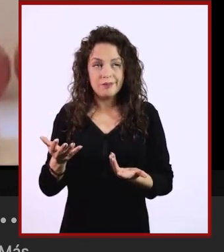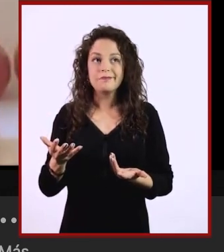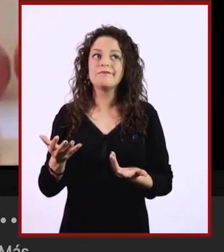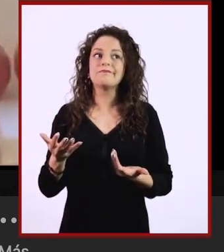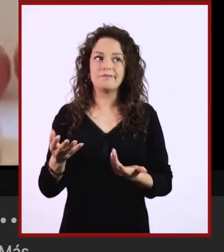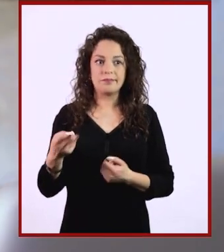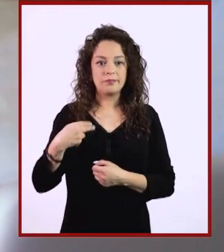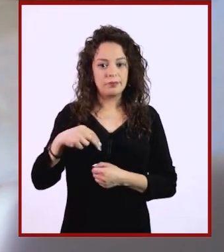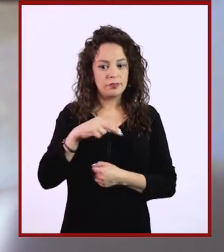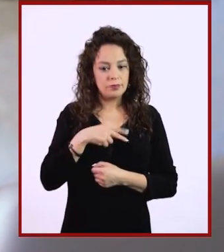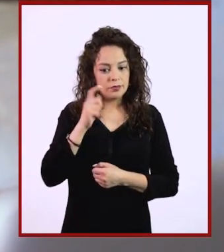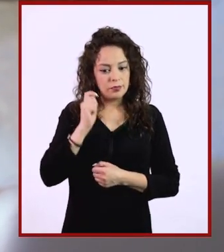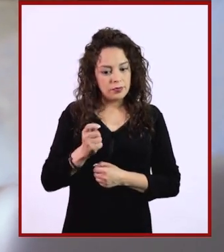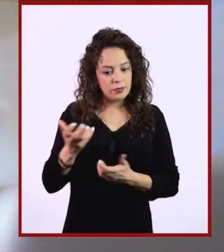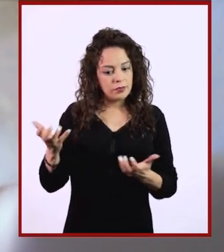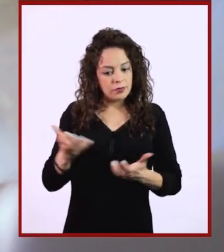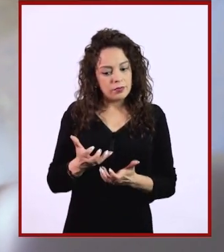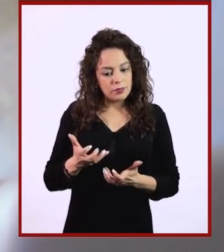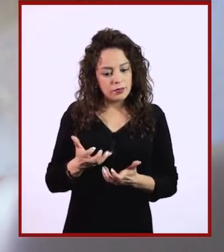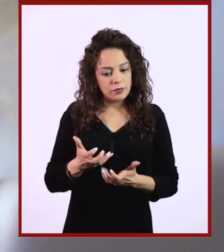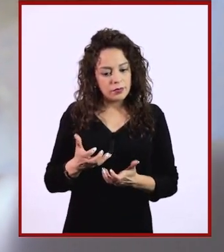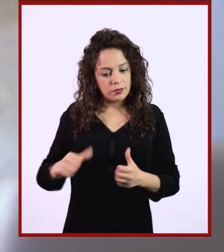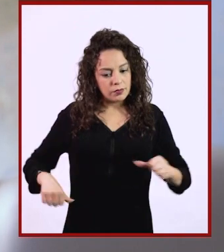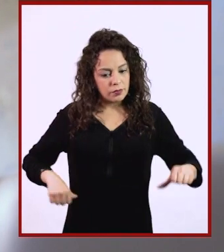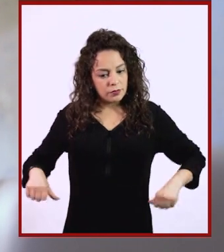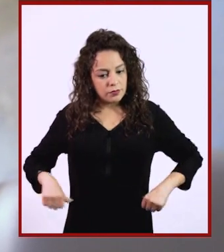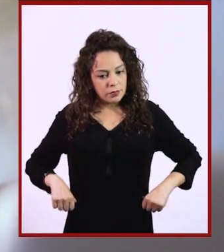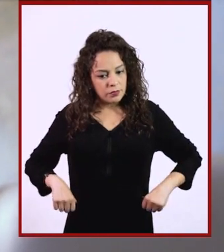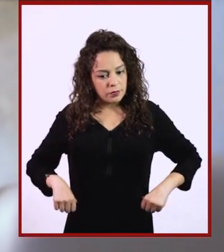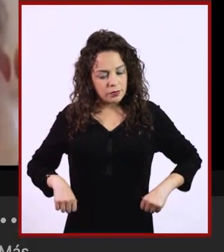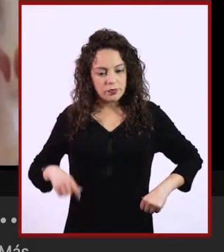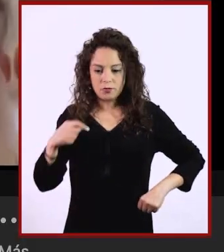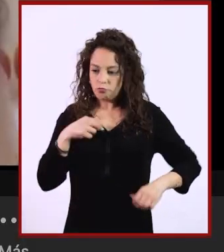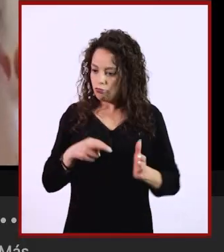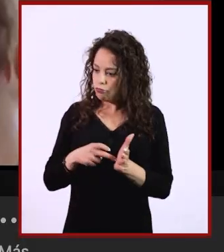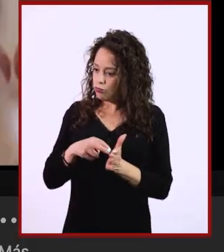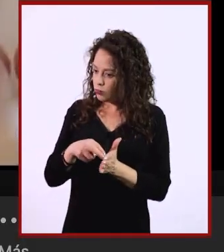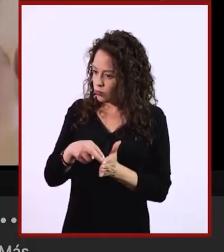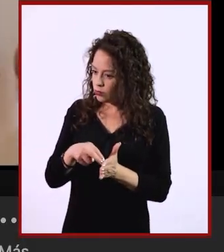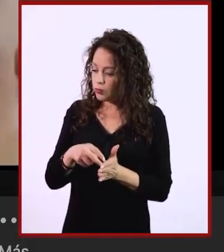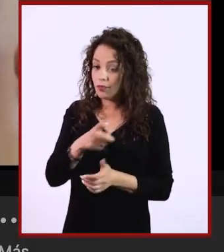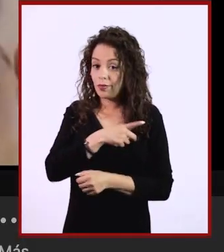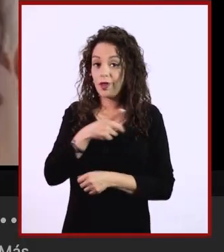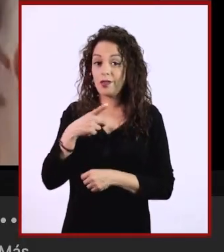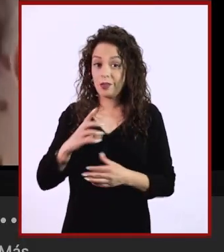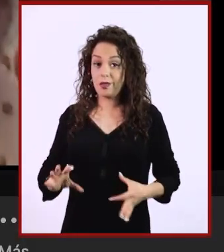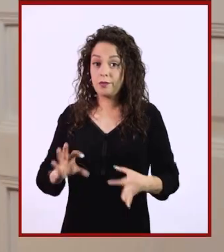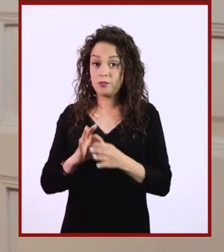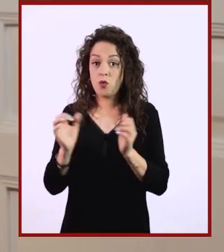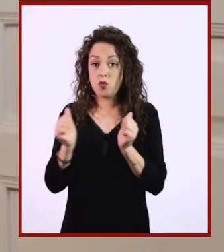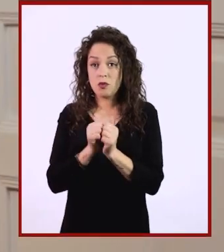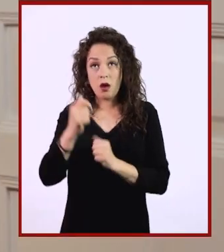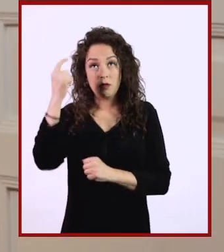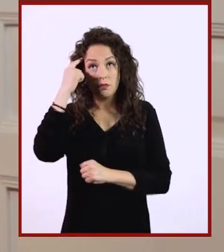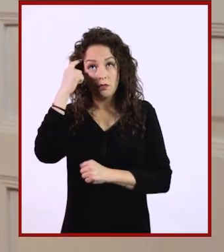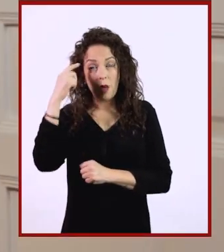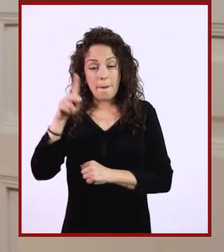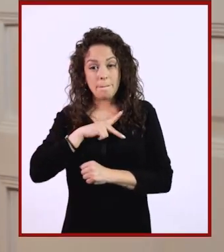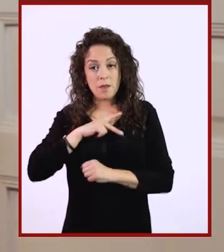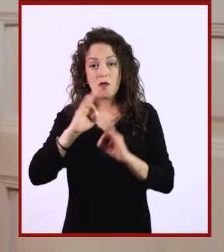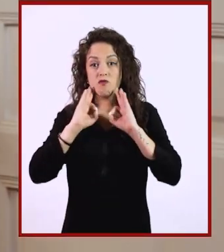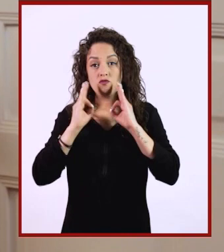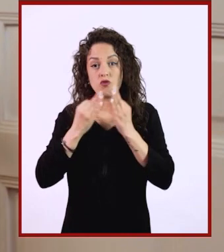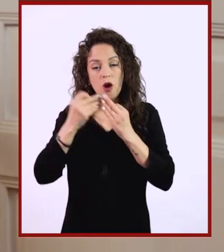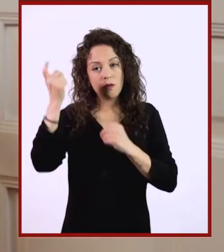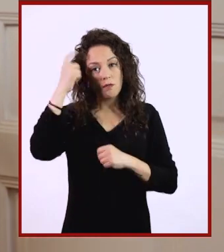nuestras acciones, ¿no? Sean acordes, ¿no? A lo que realmente pensamos y demandamos. Y sobre todo, dijiste alguna una